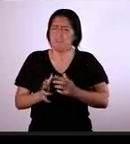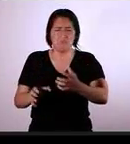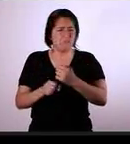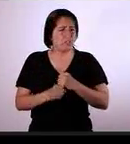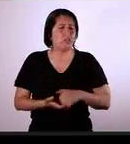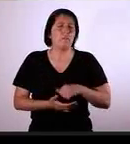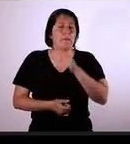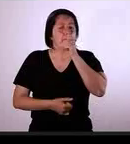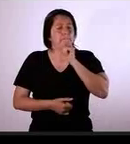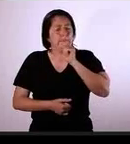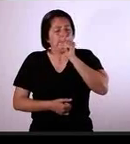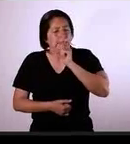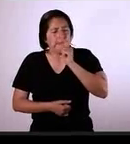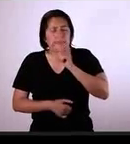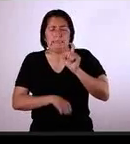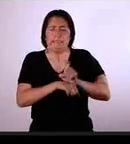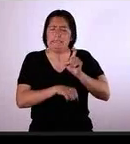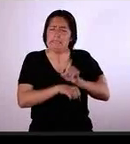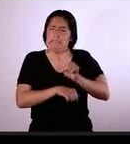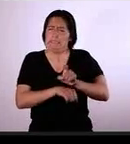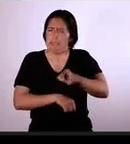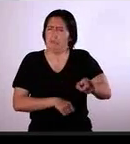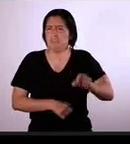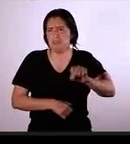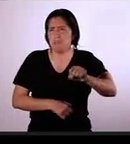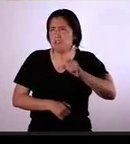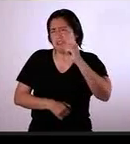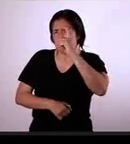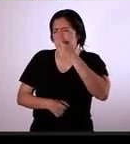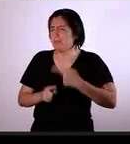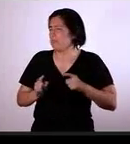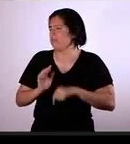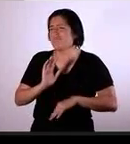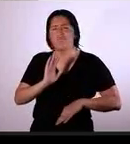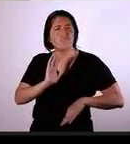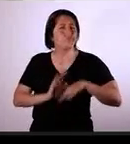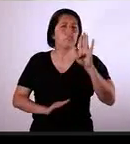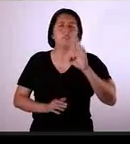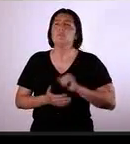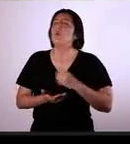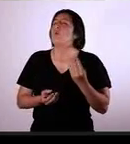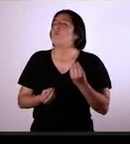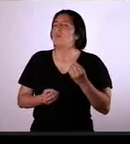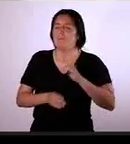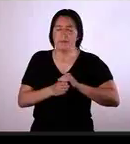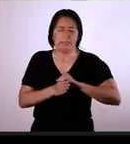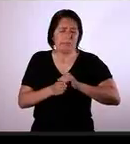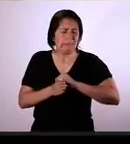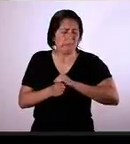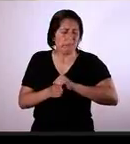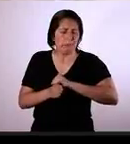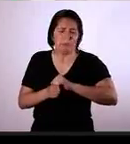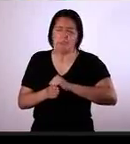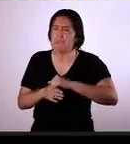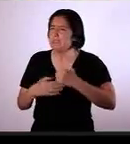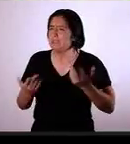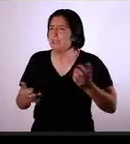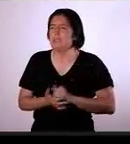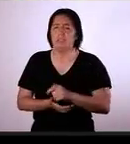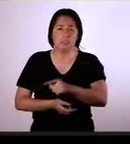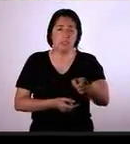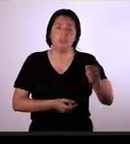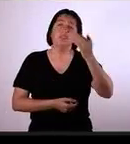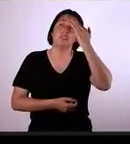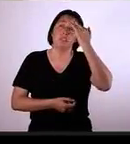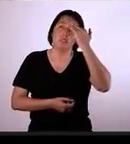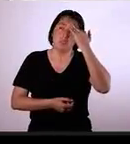hay que tener mucha paciencia y enseñarles a ellos que ellos tienen dificultades que tienen que vencer y solo se logra con la práctica y que sean